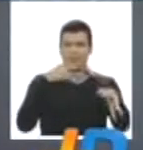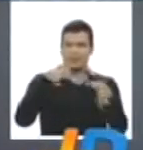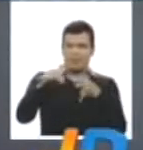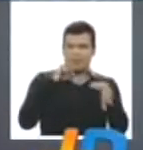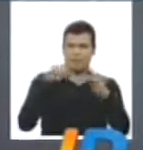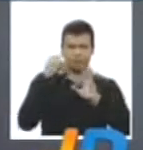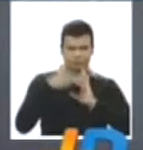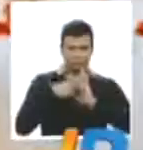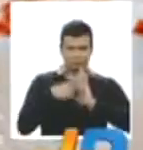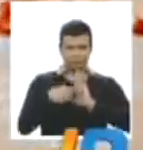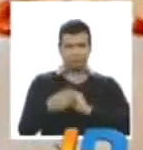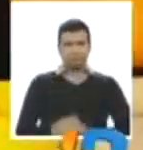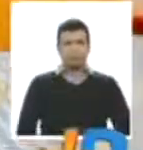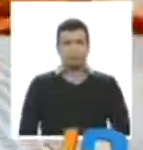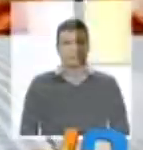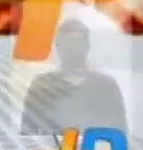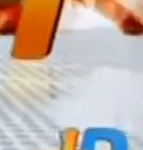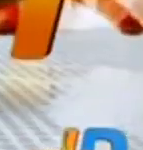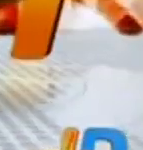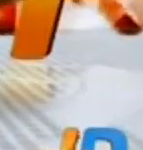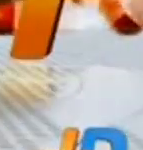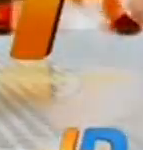directivo.